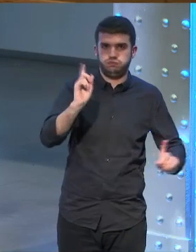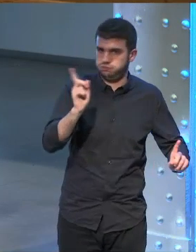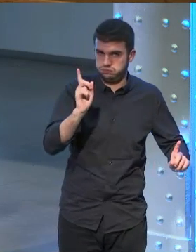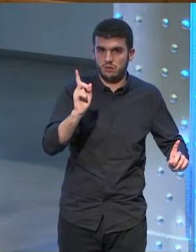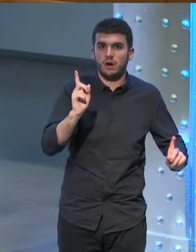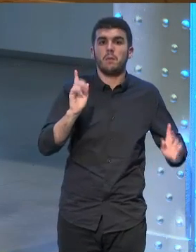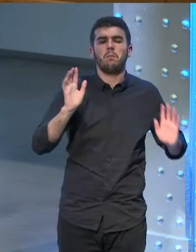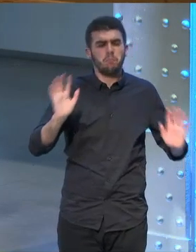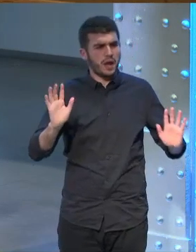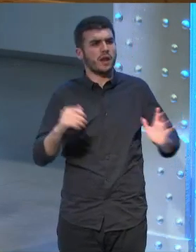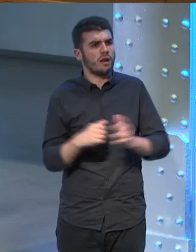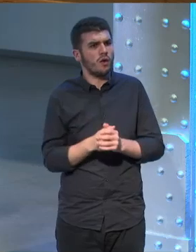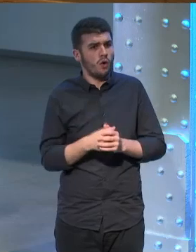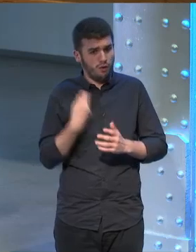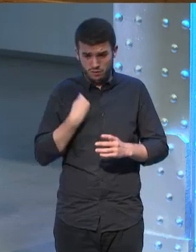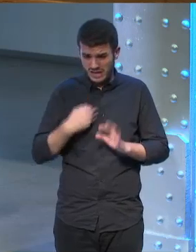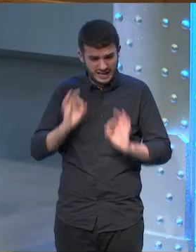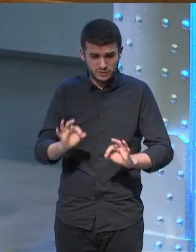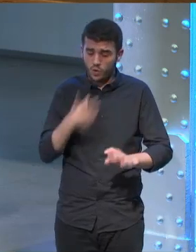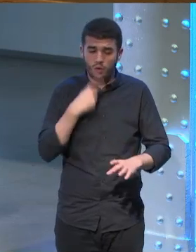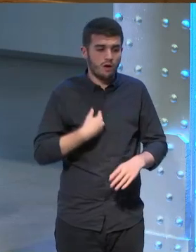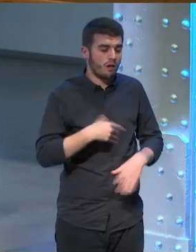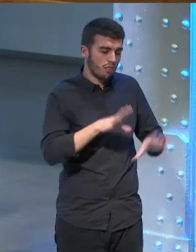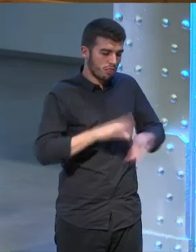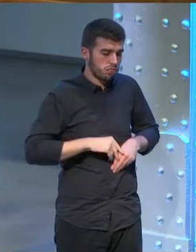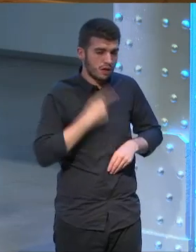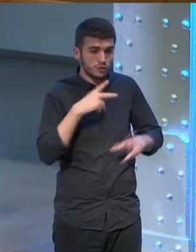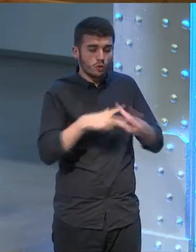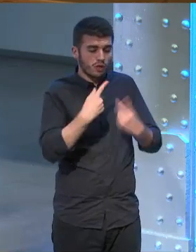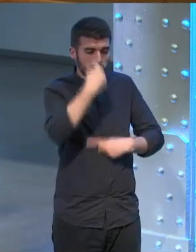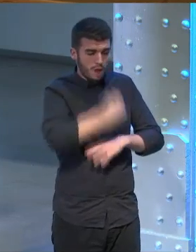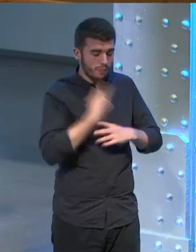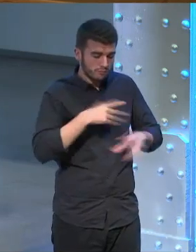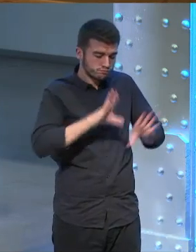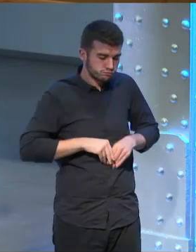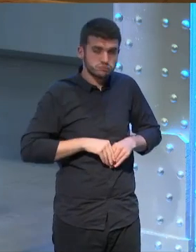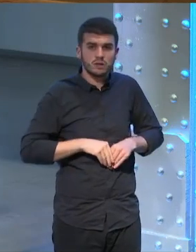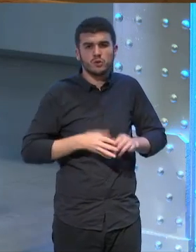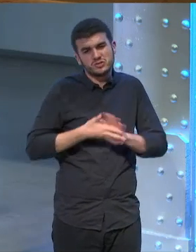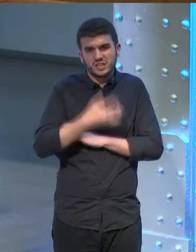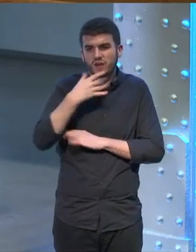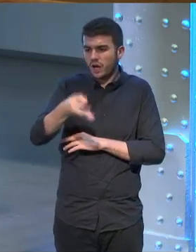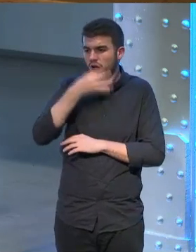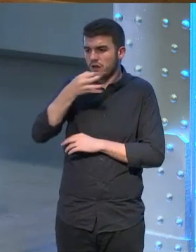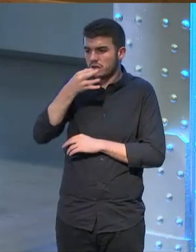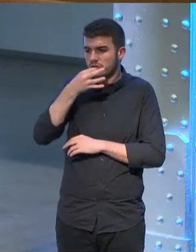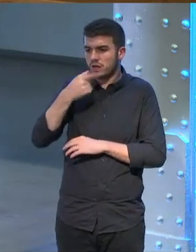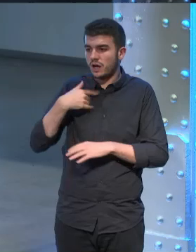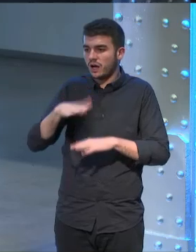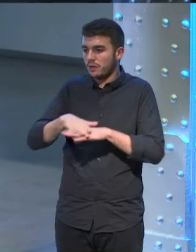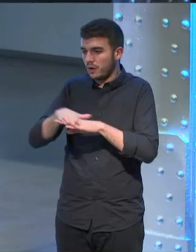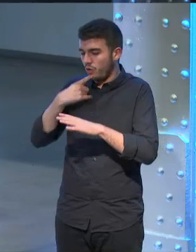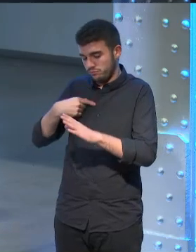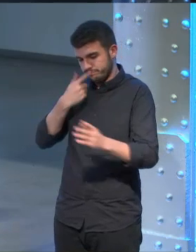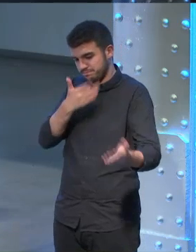es que era eso o aceptar lo que me estaba viniendo de Sin fuera. duda, pero desacomplejar el discurso también va por ahí, ¿eh? Por